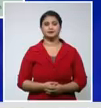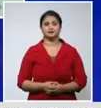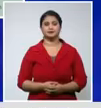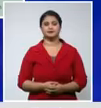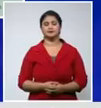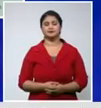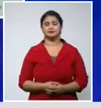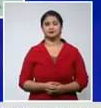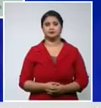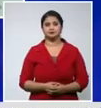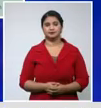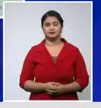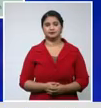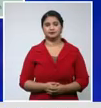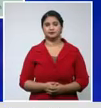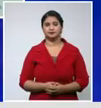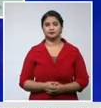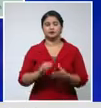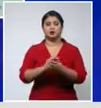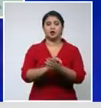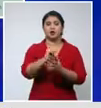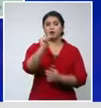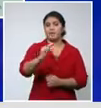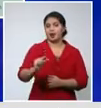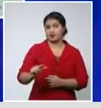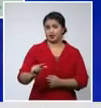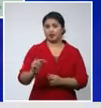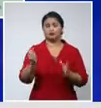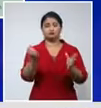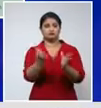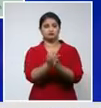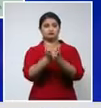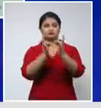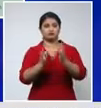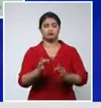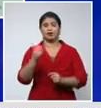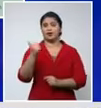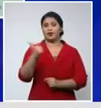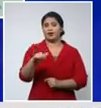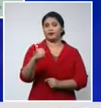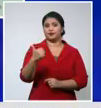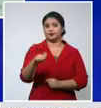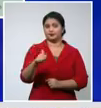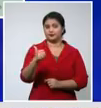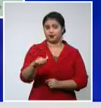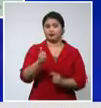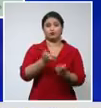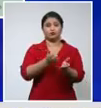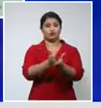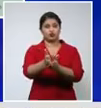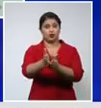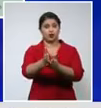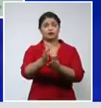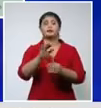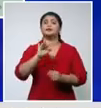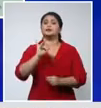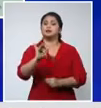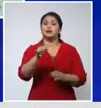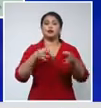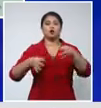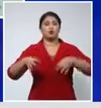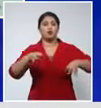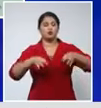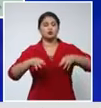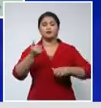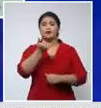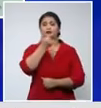Mayabeque confirma 10 casos en el día de ayer, todavía dispersos en el territorio en 7 de sus 11